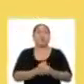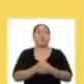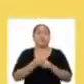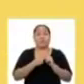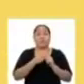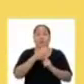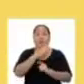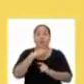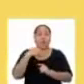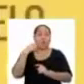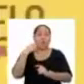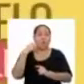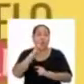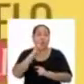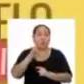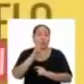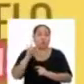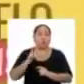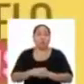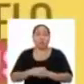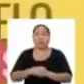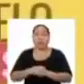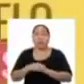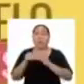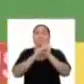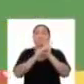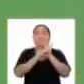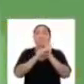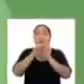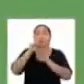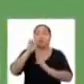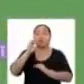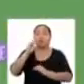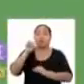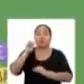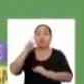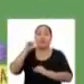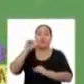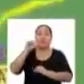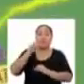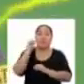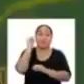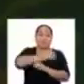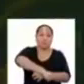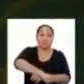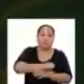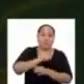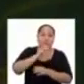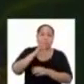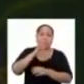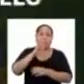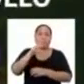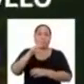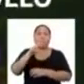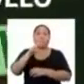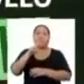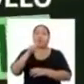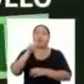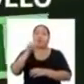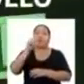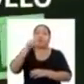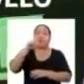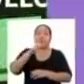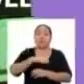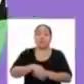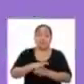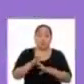que en Cuba se utilizó el modelo socialista. Sí, después de derrocar al presidente Fulgencio Batista, se adoptó este modelo en la